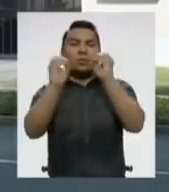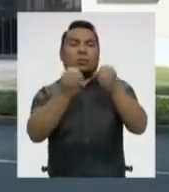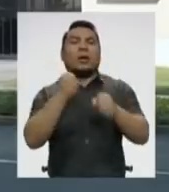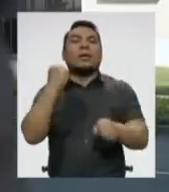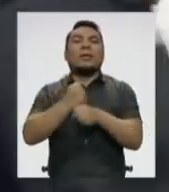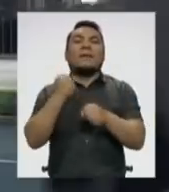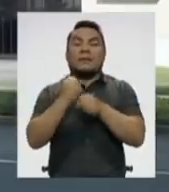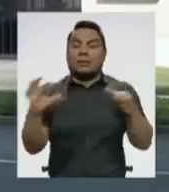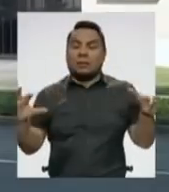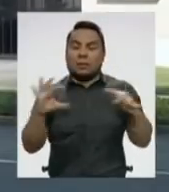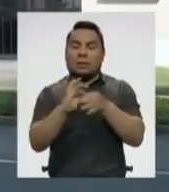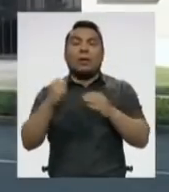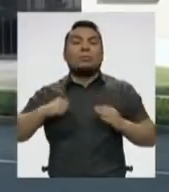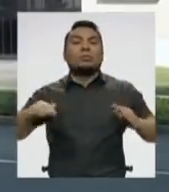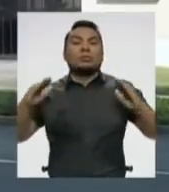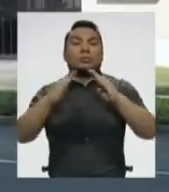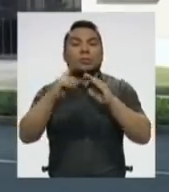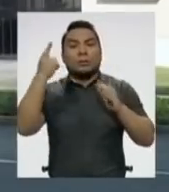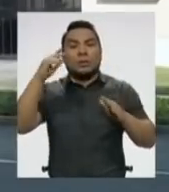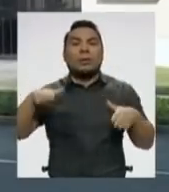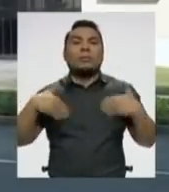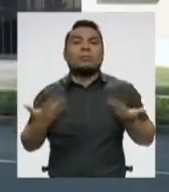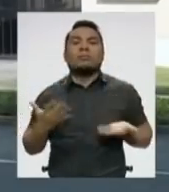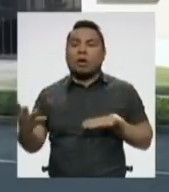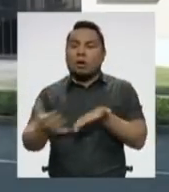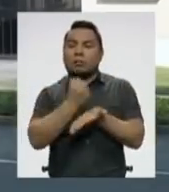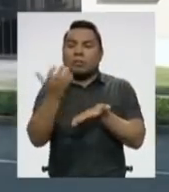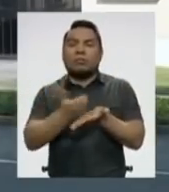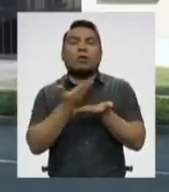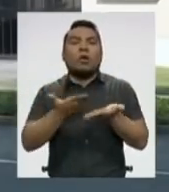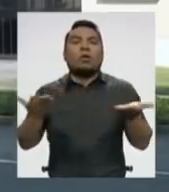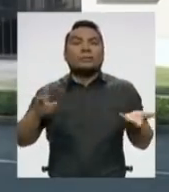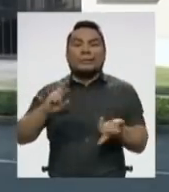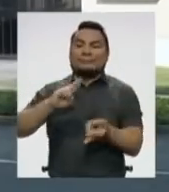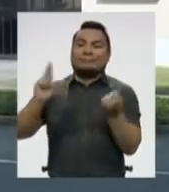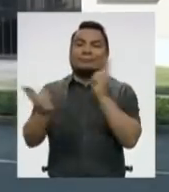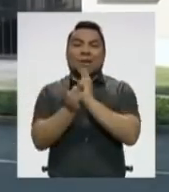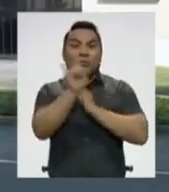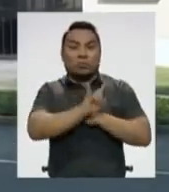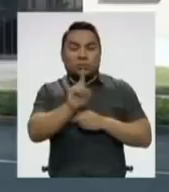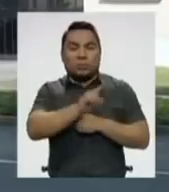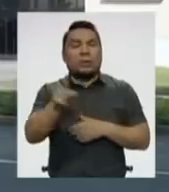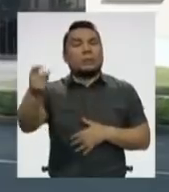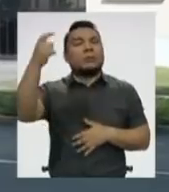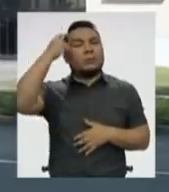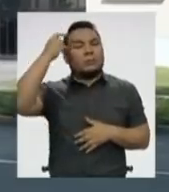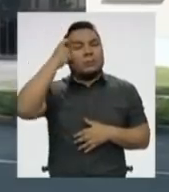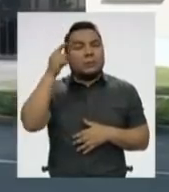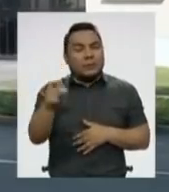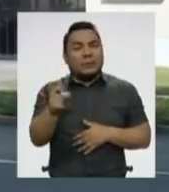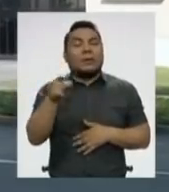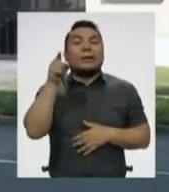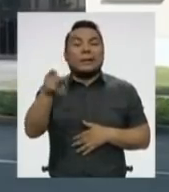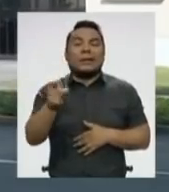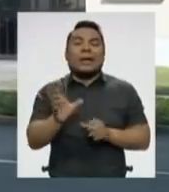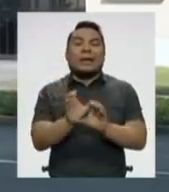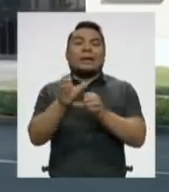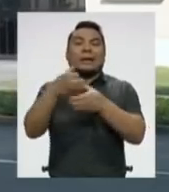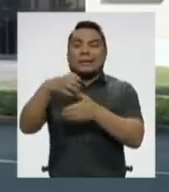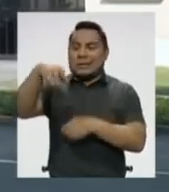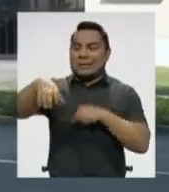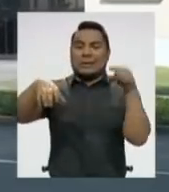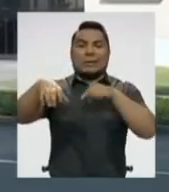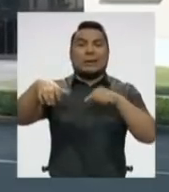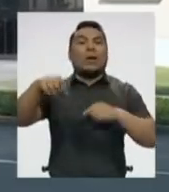con los municipios para el recojo a domicilio de material reciclable, tomando en cuenta esto, ¿considera usted que la creación de un